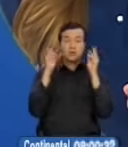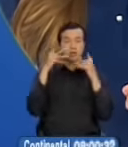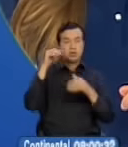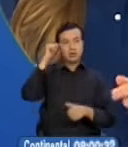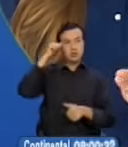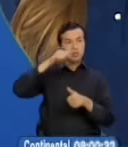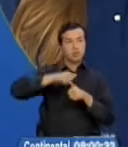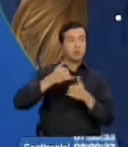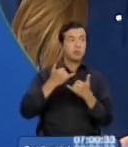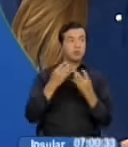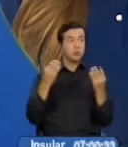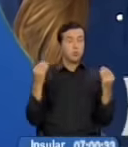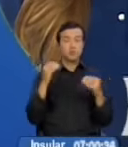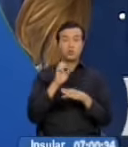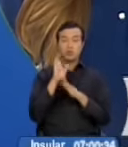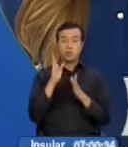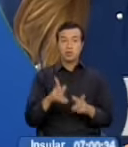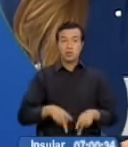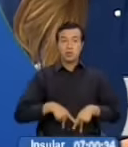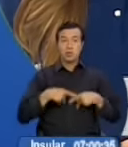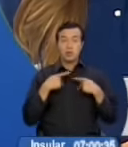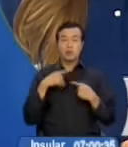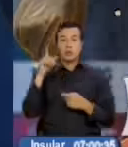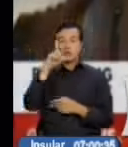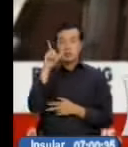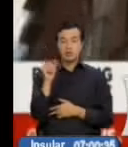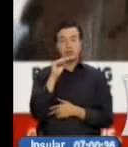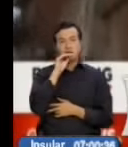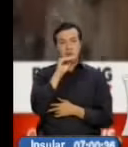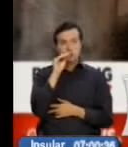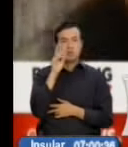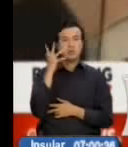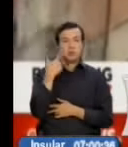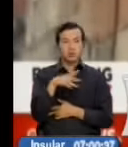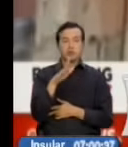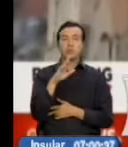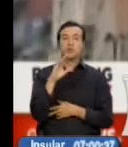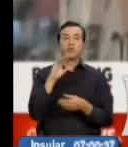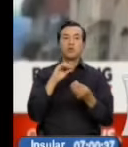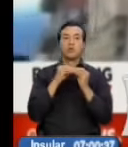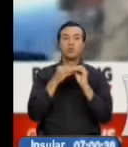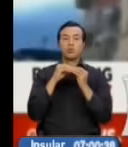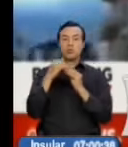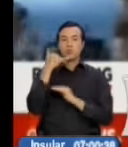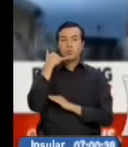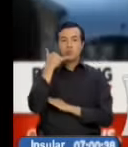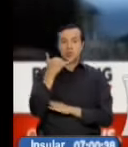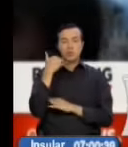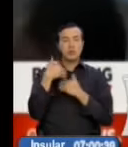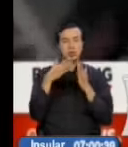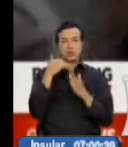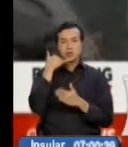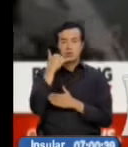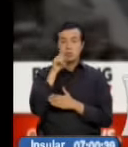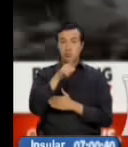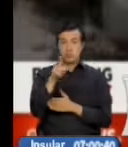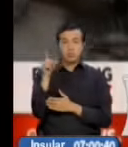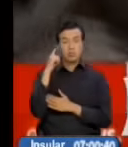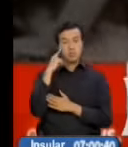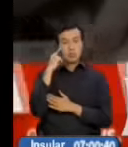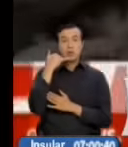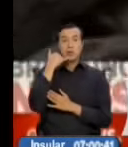recordemos que tenemos muchos compatriotas que residen en Italia, así que está destinado ya una línea, habilitada una línea para que usted pues